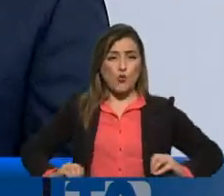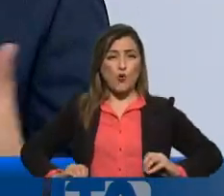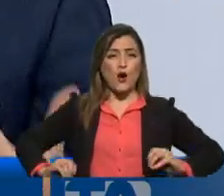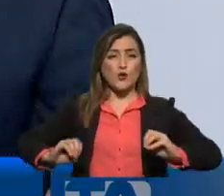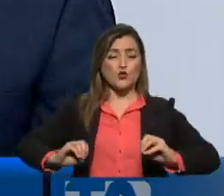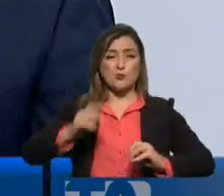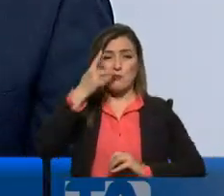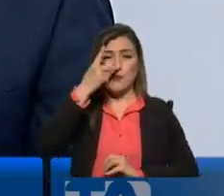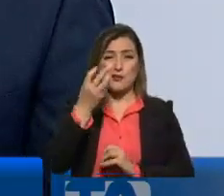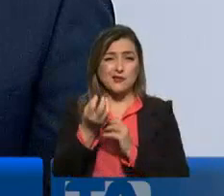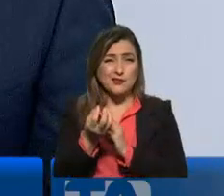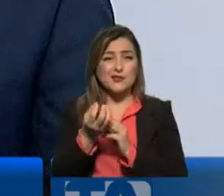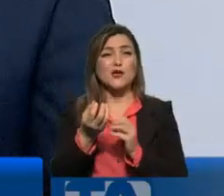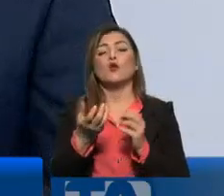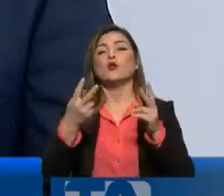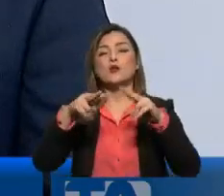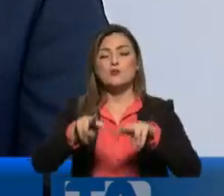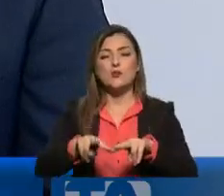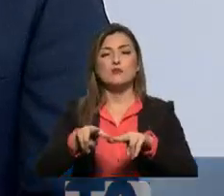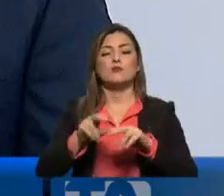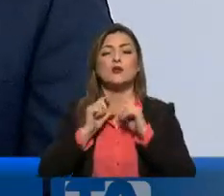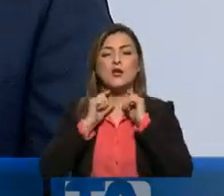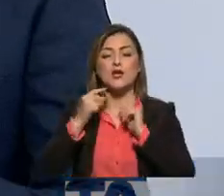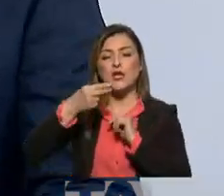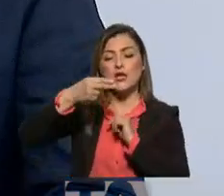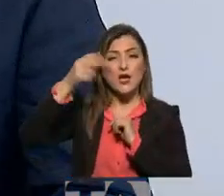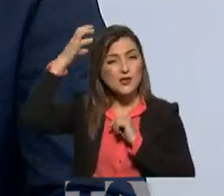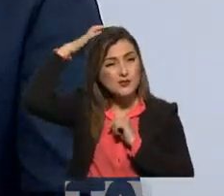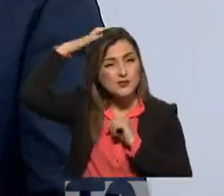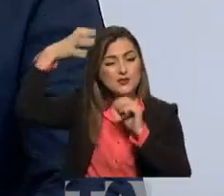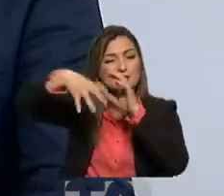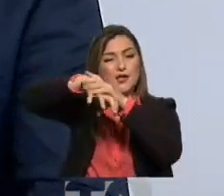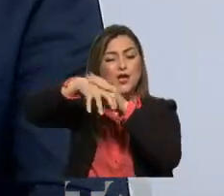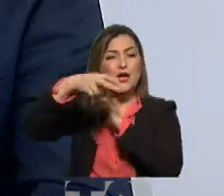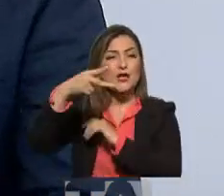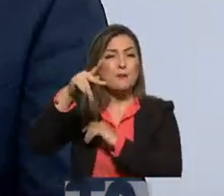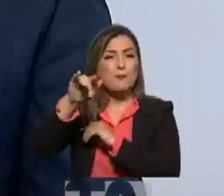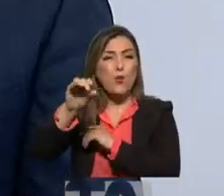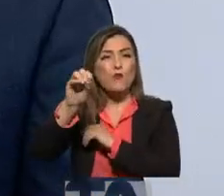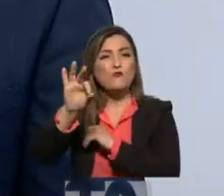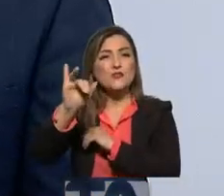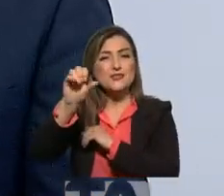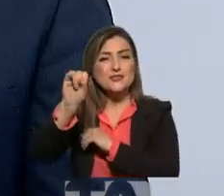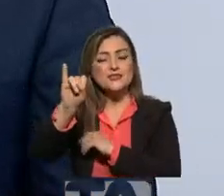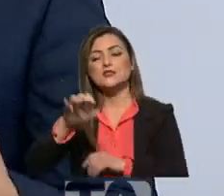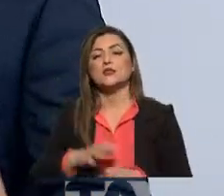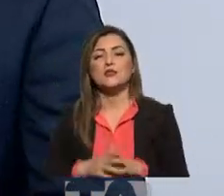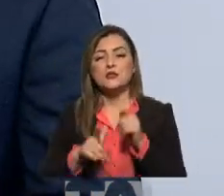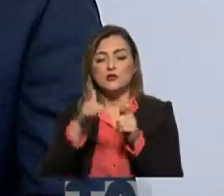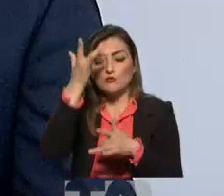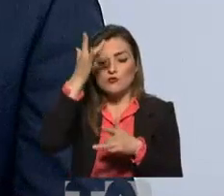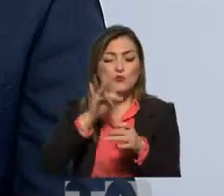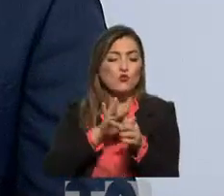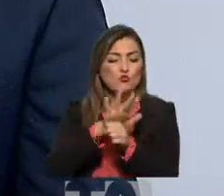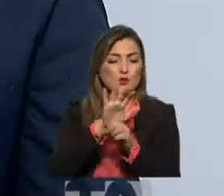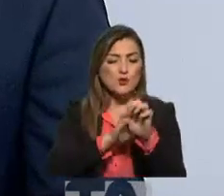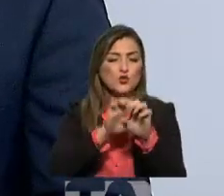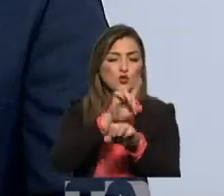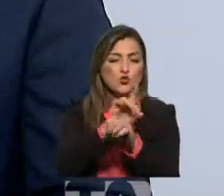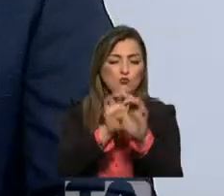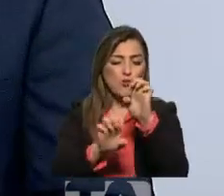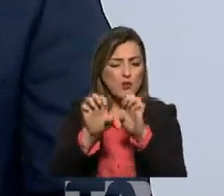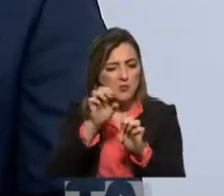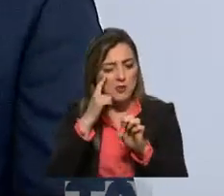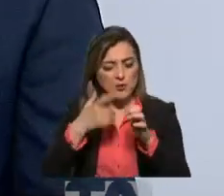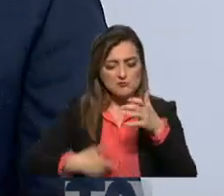testículos, sobre la glándula hipófisis. Es entonces oportuno que las personas que tienen COVID-19 tengan la valoración médica